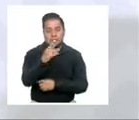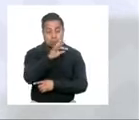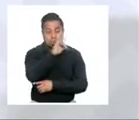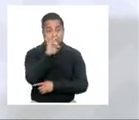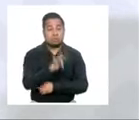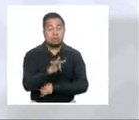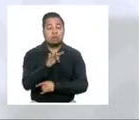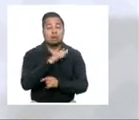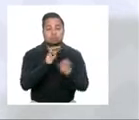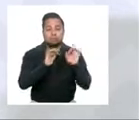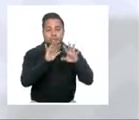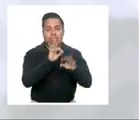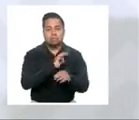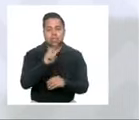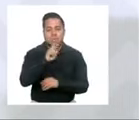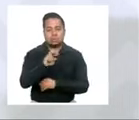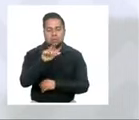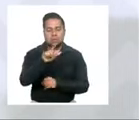66.63%, con una llegada de